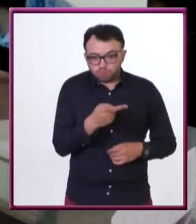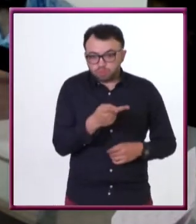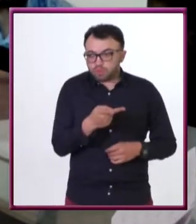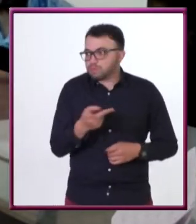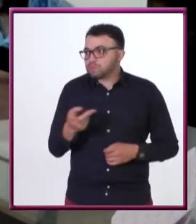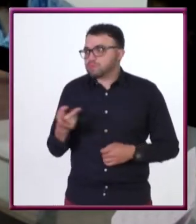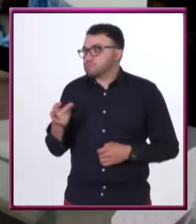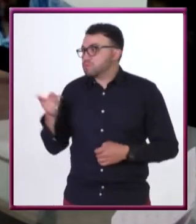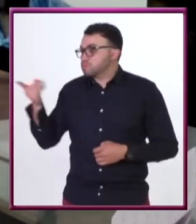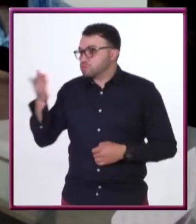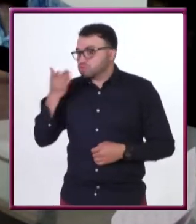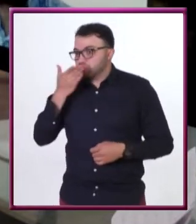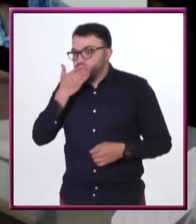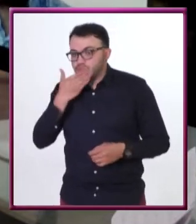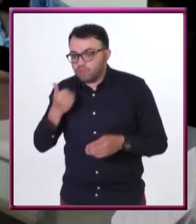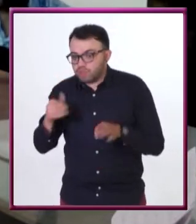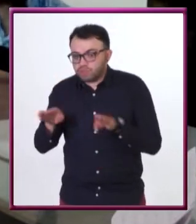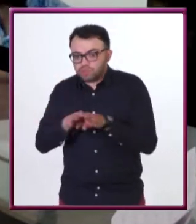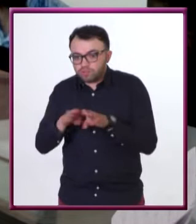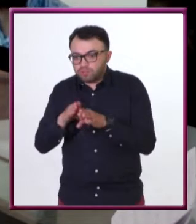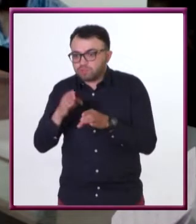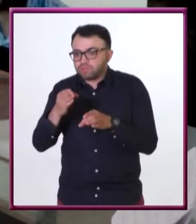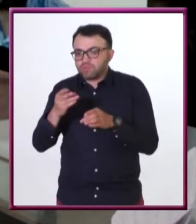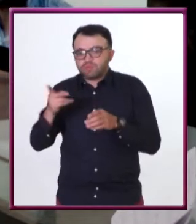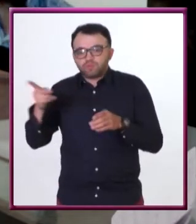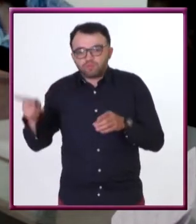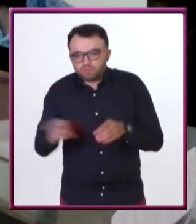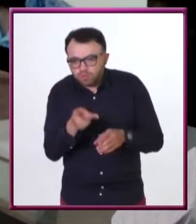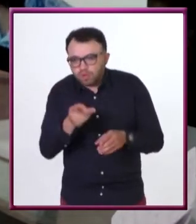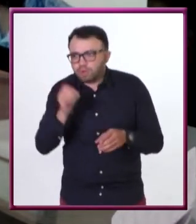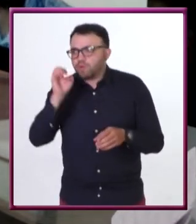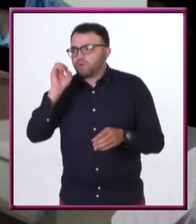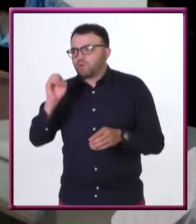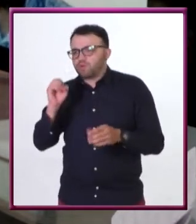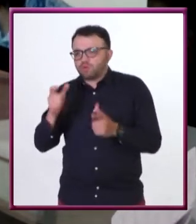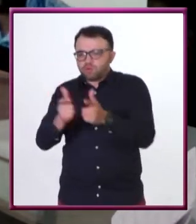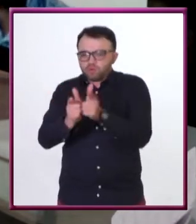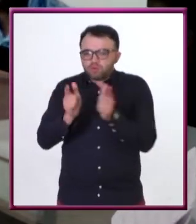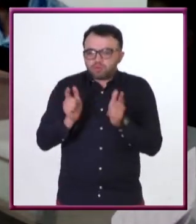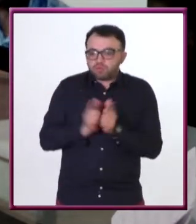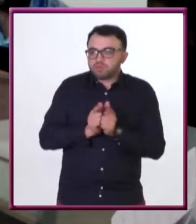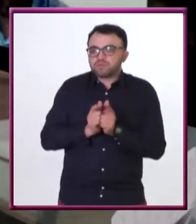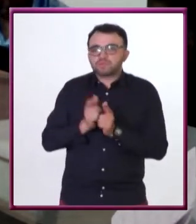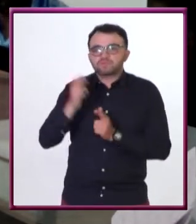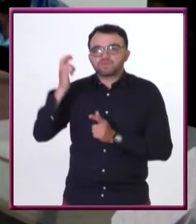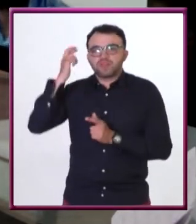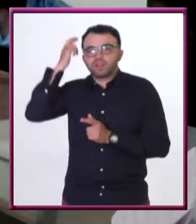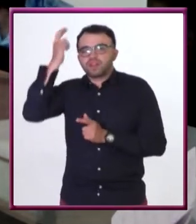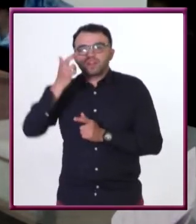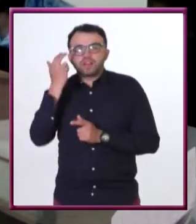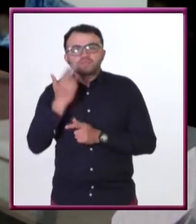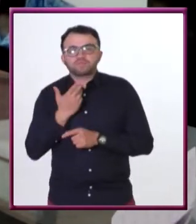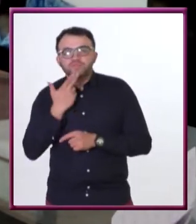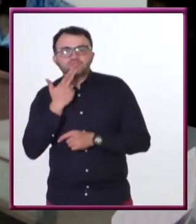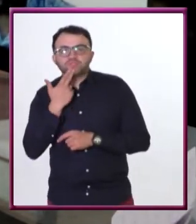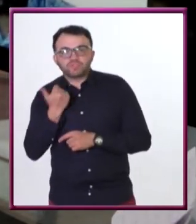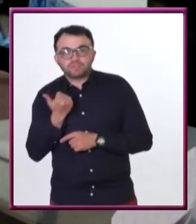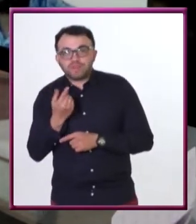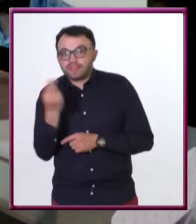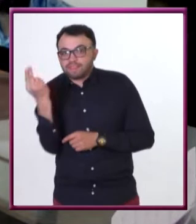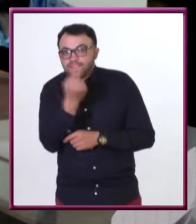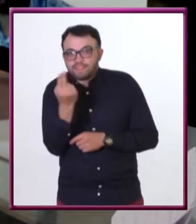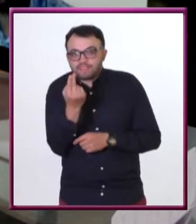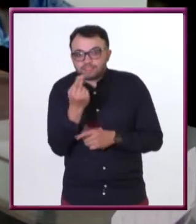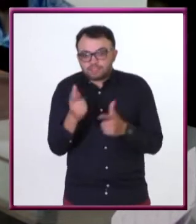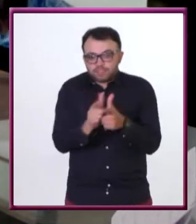este aparato, su pueblo, los consejeros, para que funcione el reino.